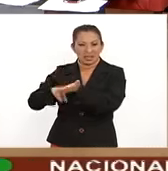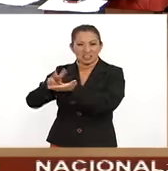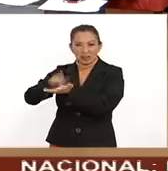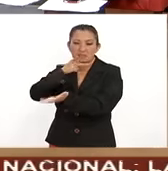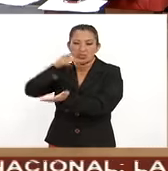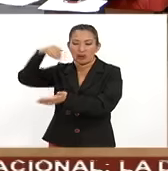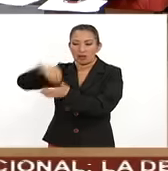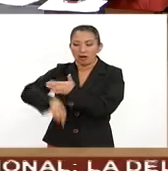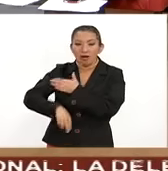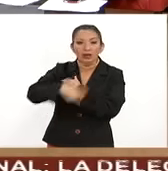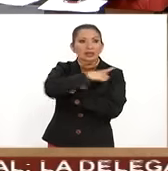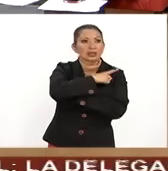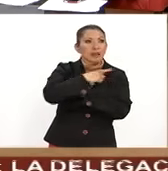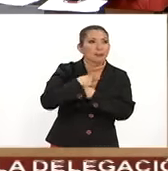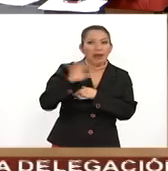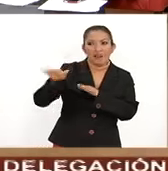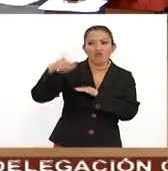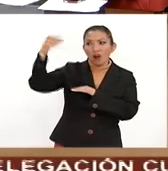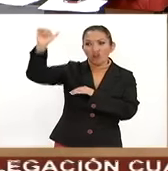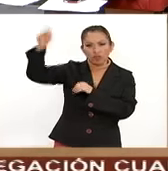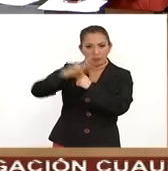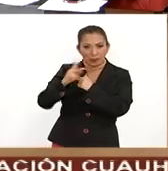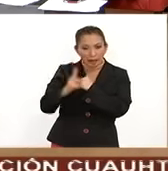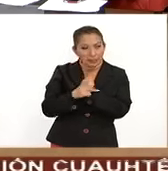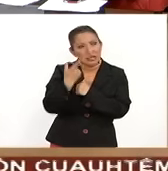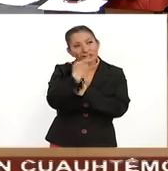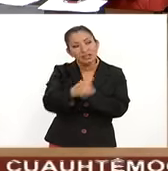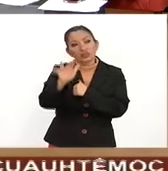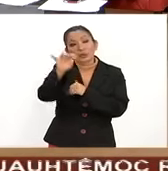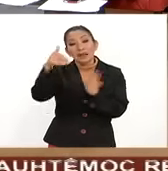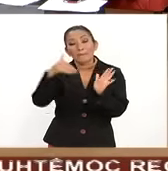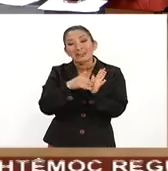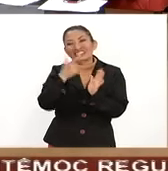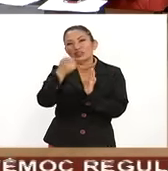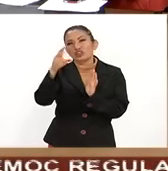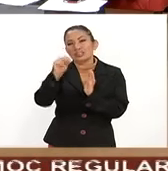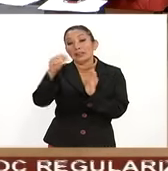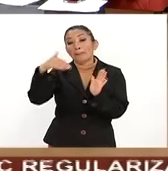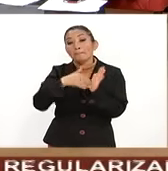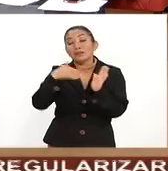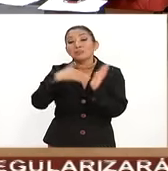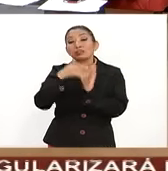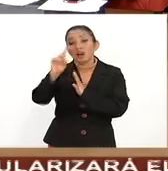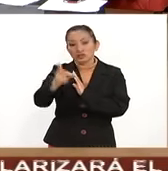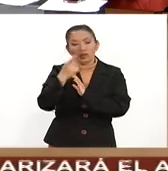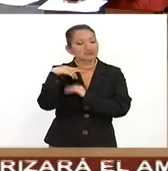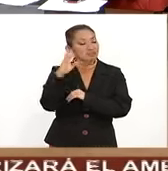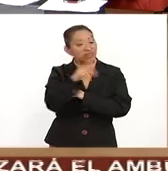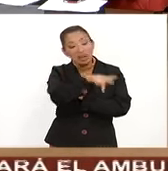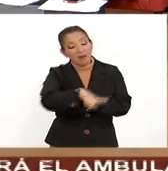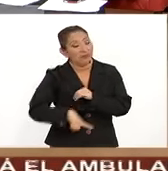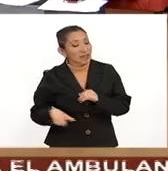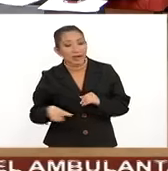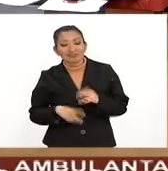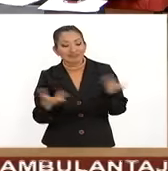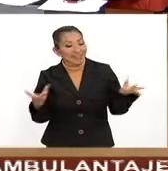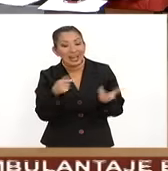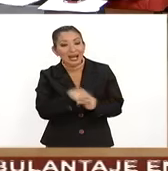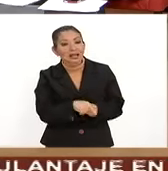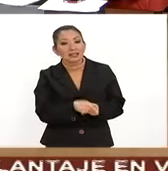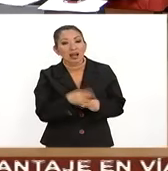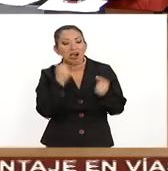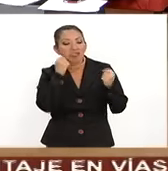una deuda externa que se ubica en 150.000, 180.000 millones de dólares, realmente el gobierno lo que está haciendo es